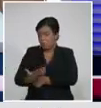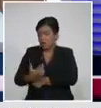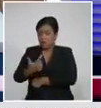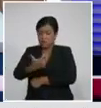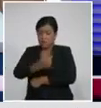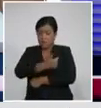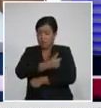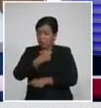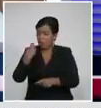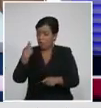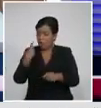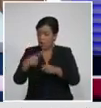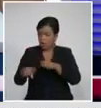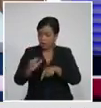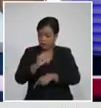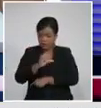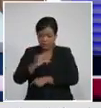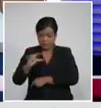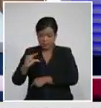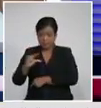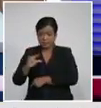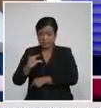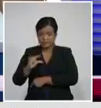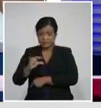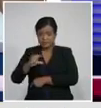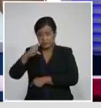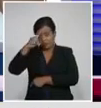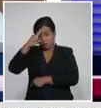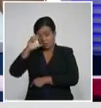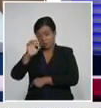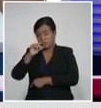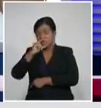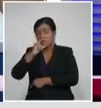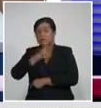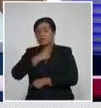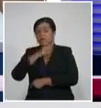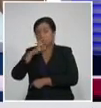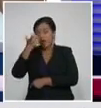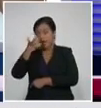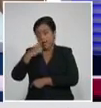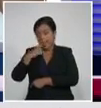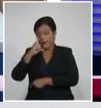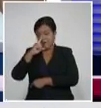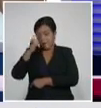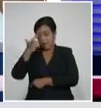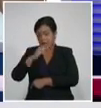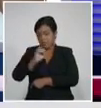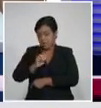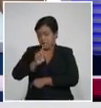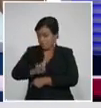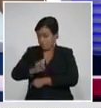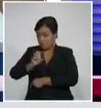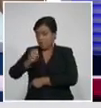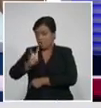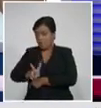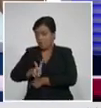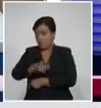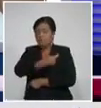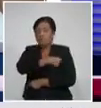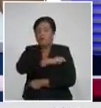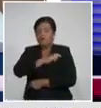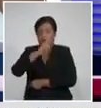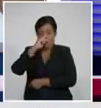candidatos vacunales Soberana 01 y Soberana 02 en población